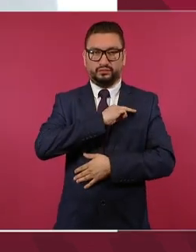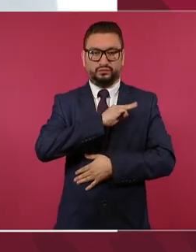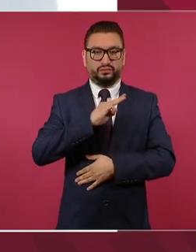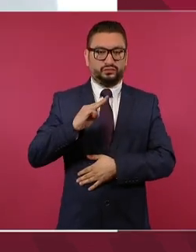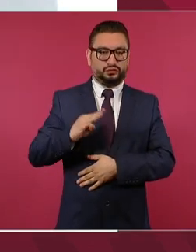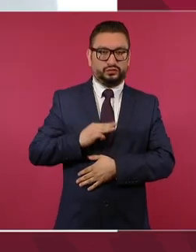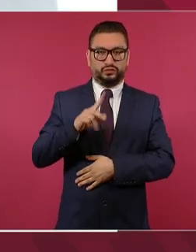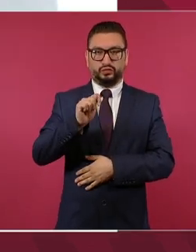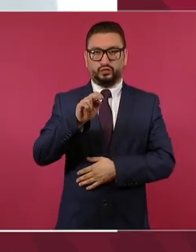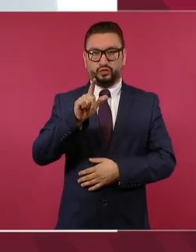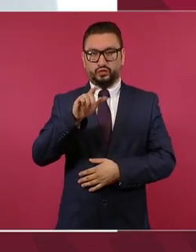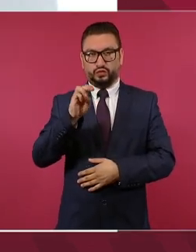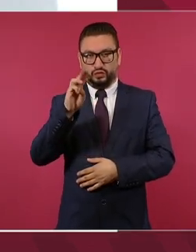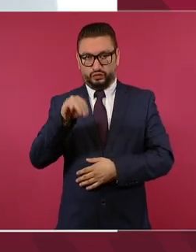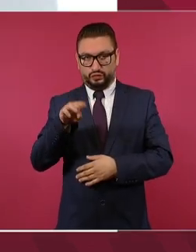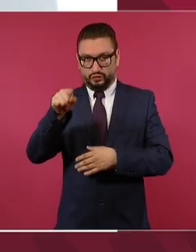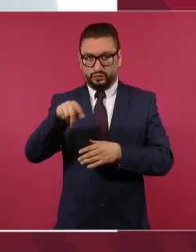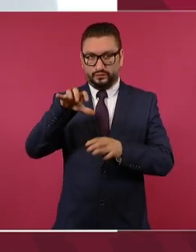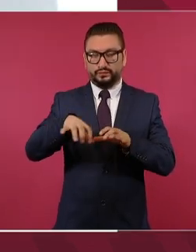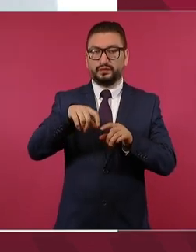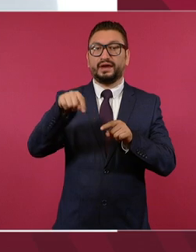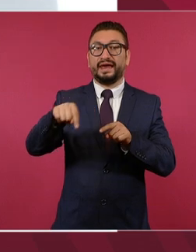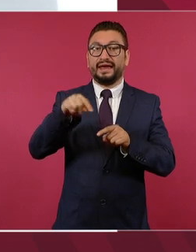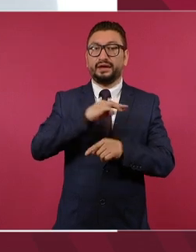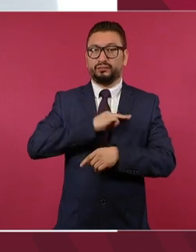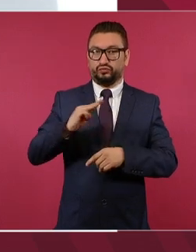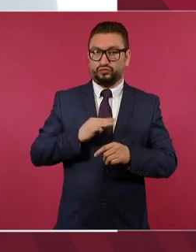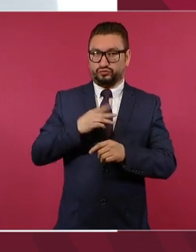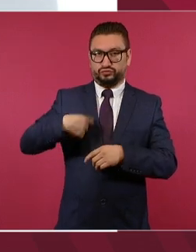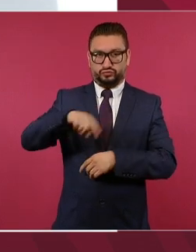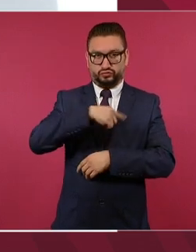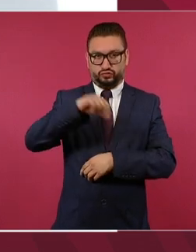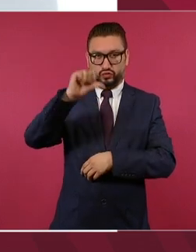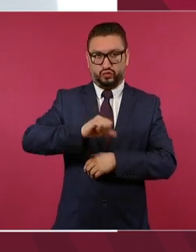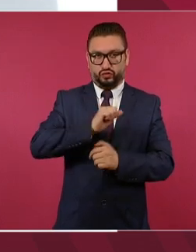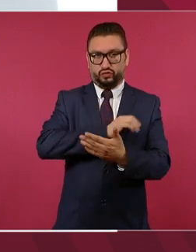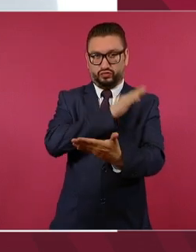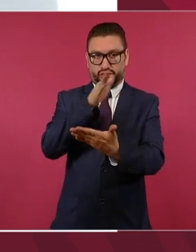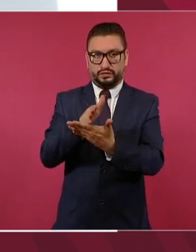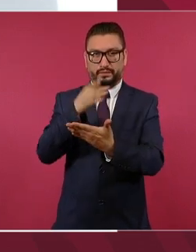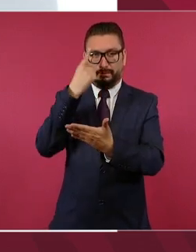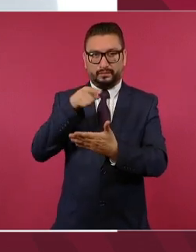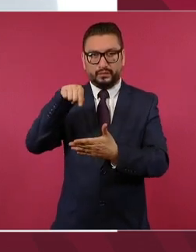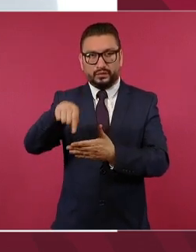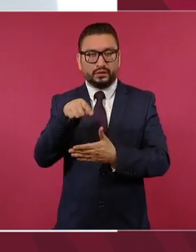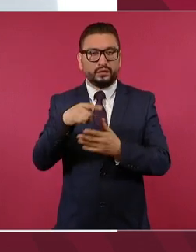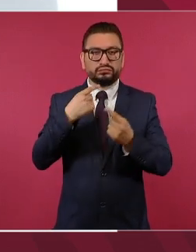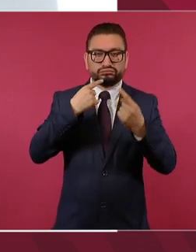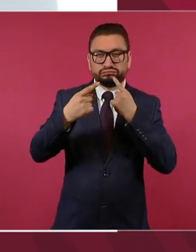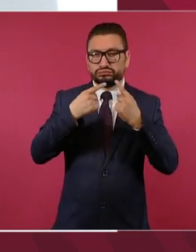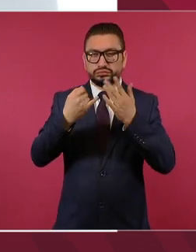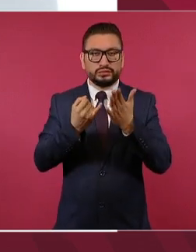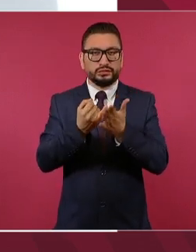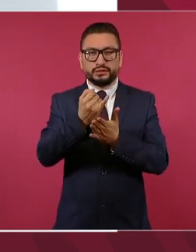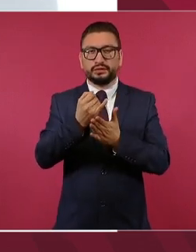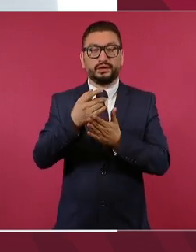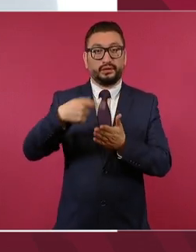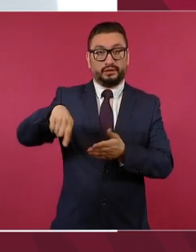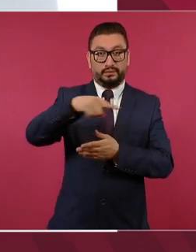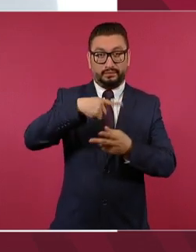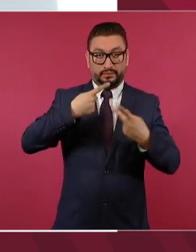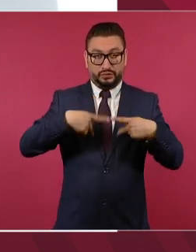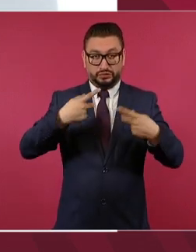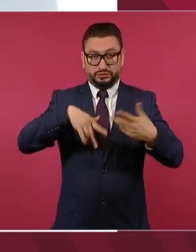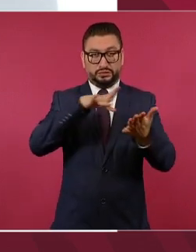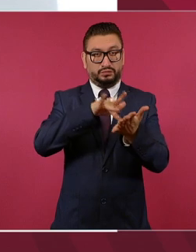de Tulum y será al municipio que nos trasladaremos para la toma de decisiones, apoyo a la